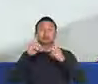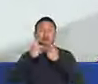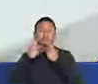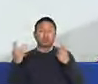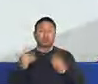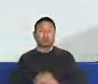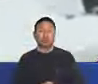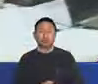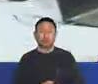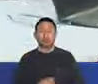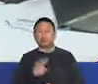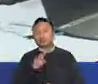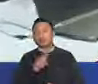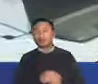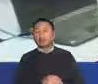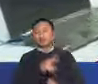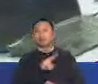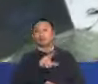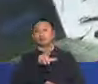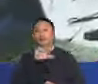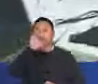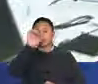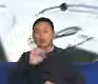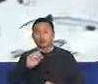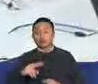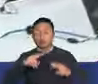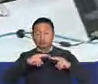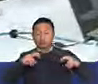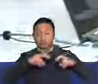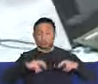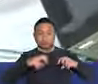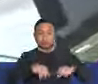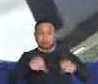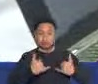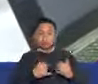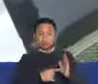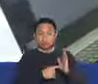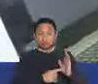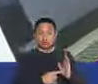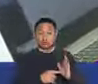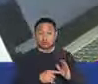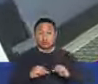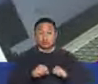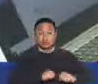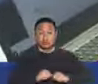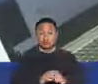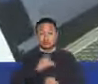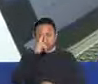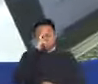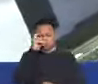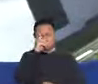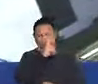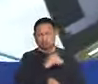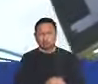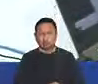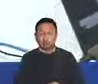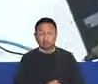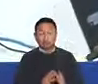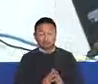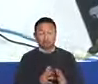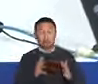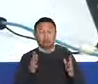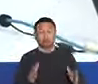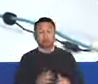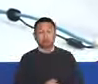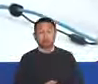vamos alrededor de un 23%, es lo que tenemos en este momento. Es un trabajo bastante complicado, bastante fuerte,